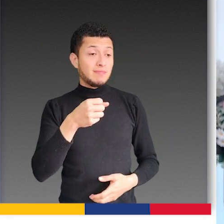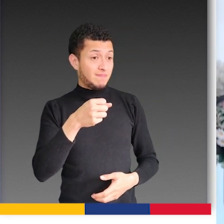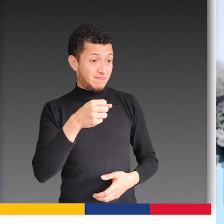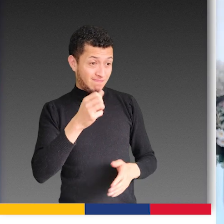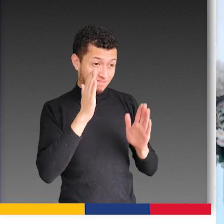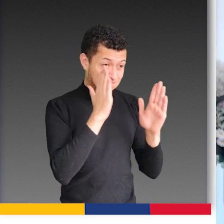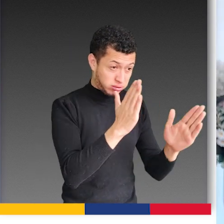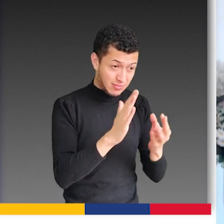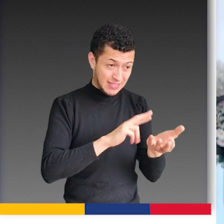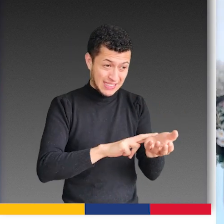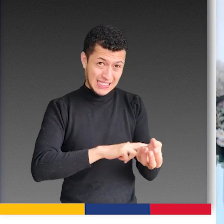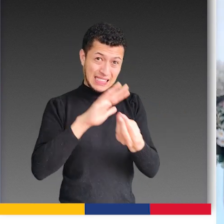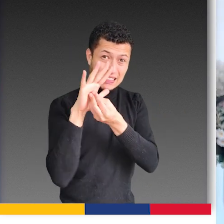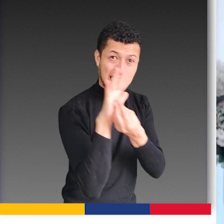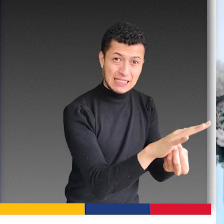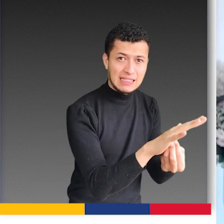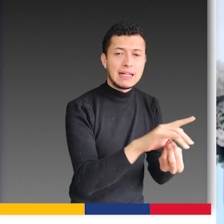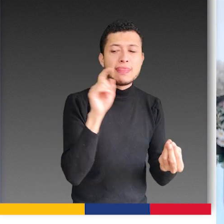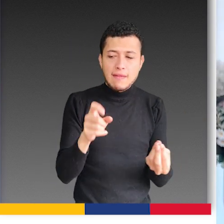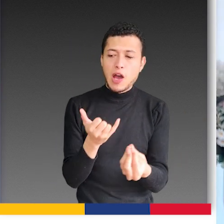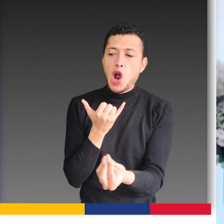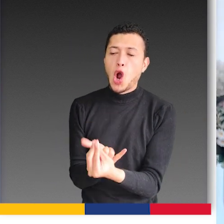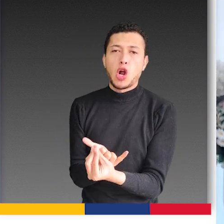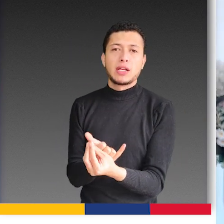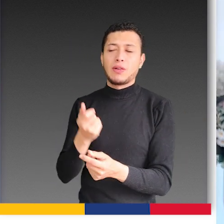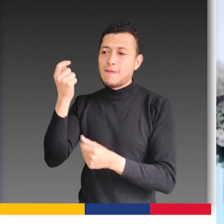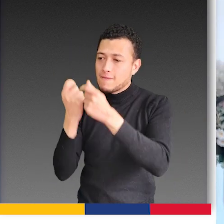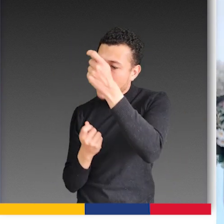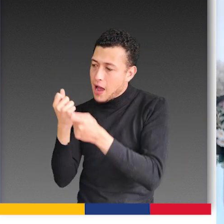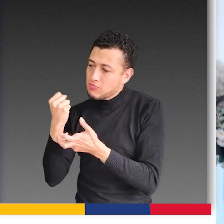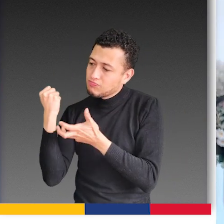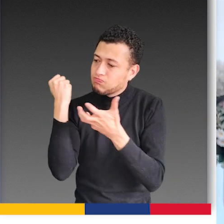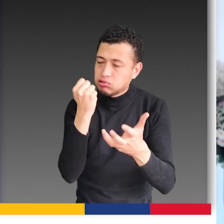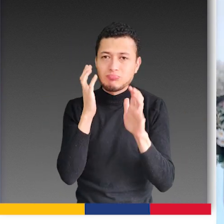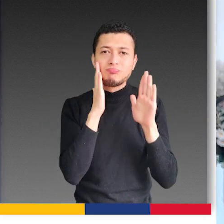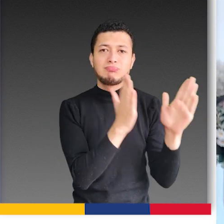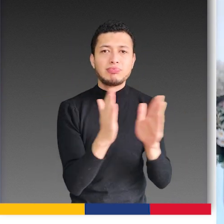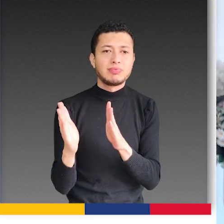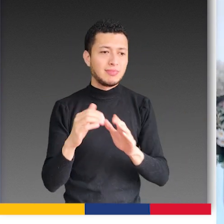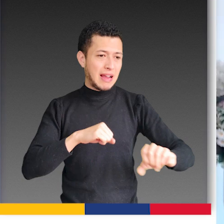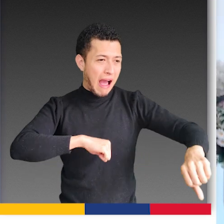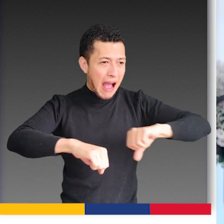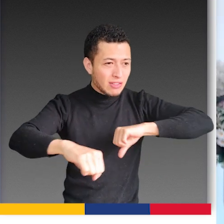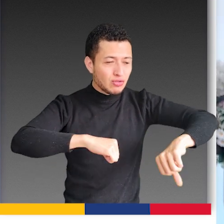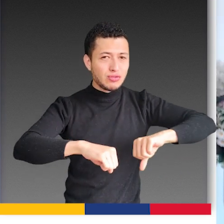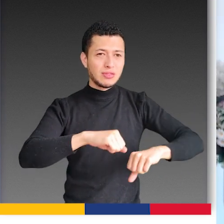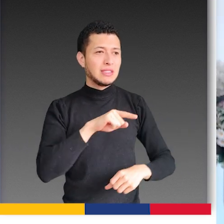racismo no es suficiente si no se plantea de manera concreta